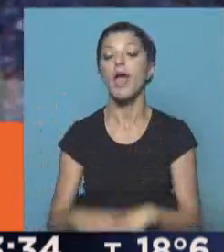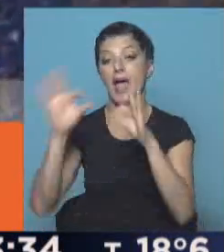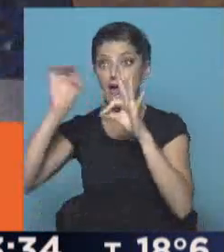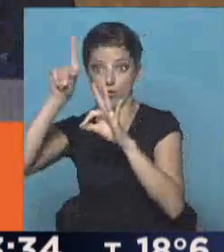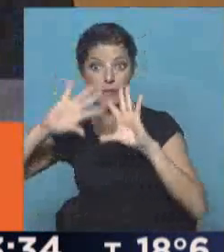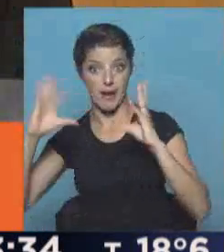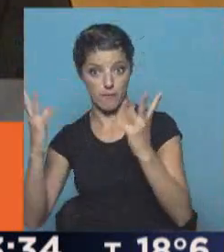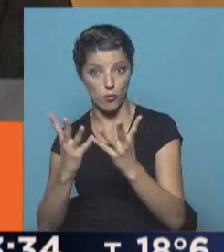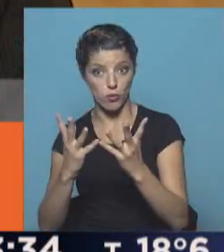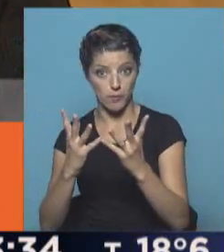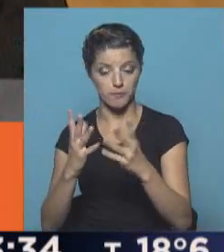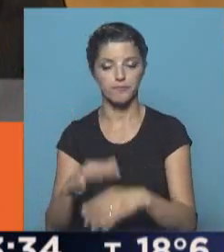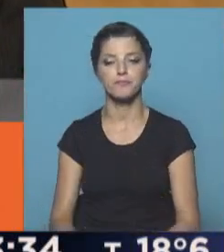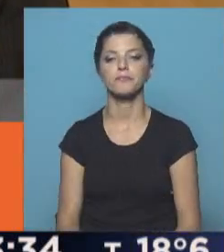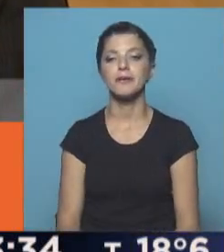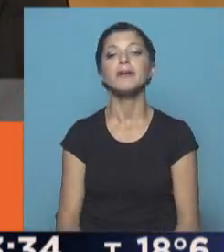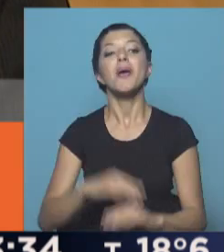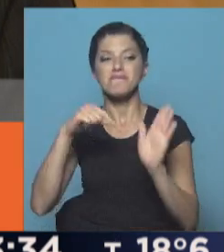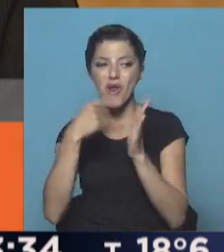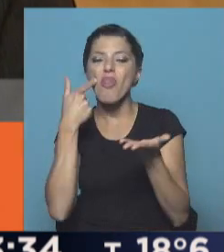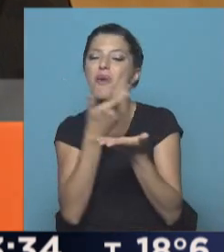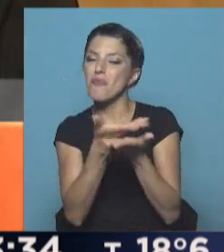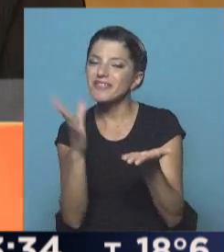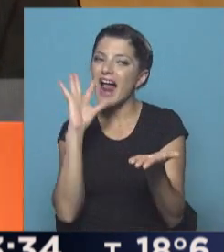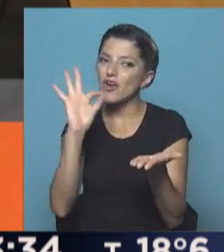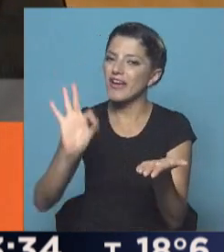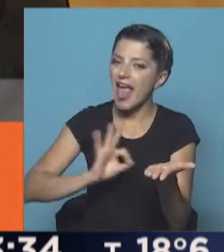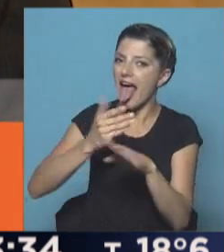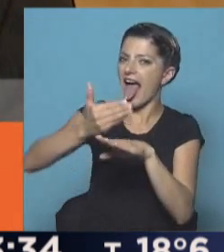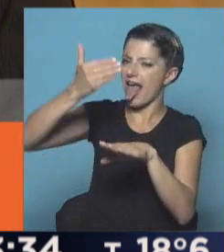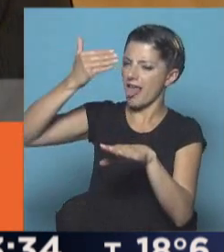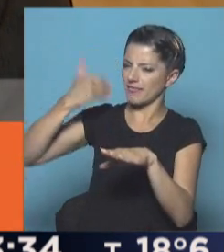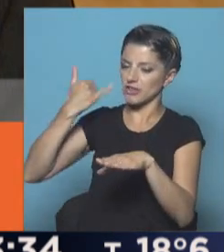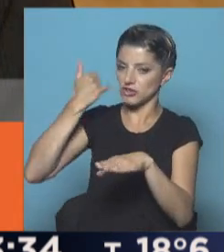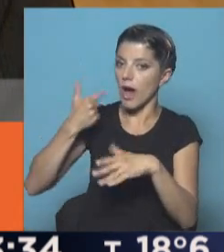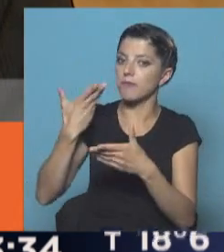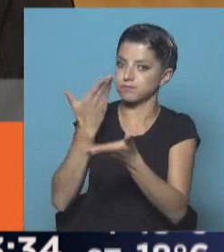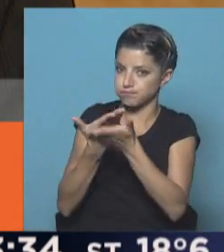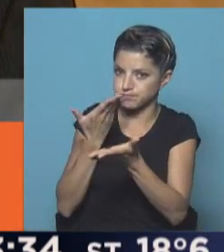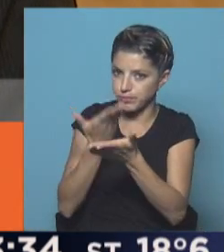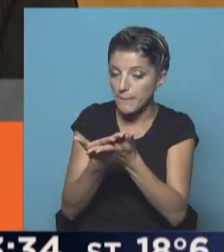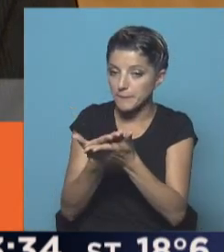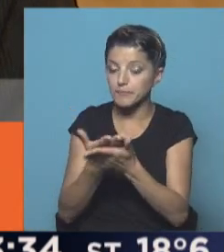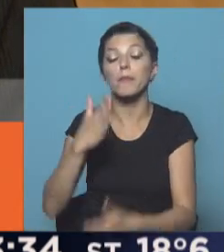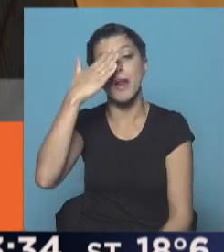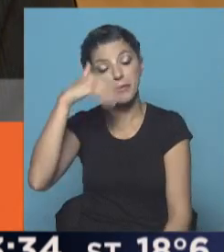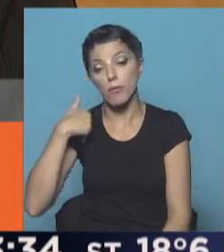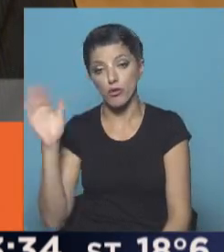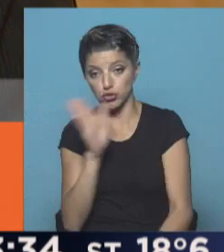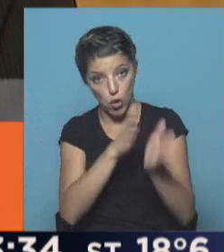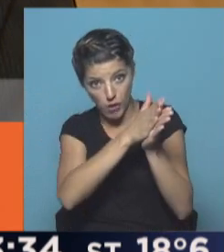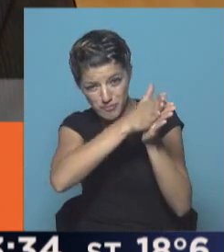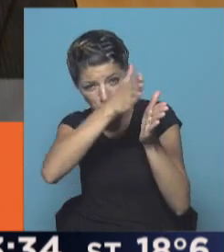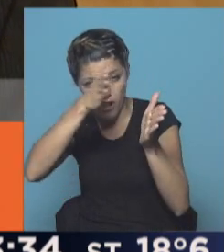mundo, pero son un síntoma de algo que viene de mucho antes. Y efectivamente yo creo que después de todo este proceso hay